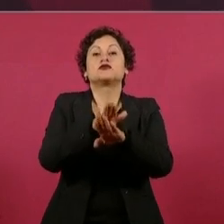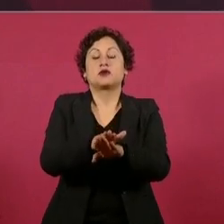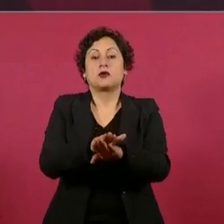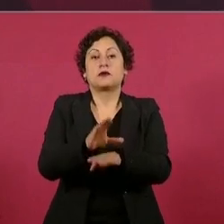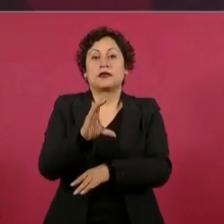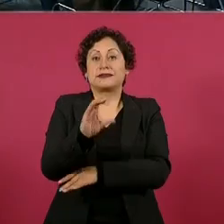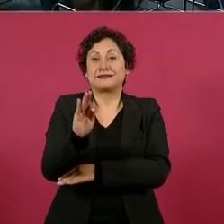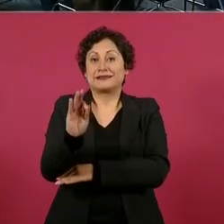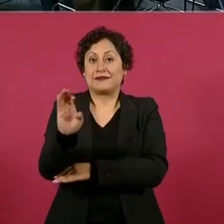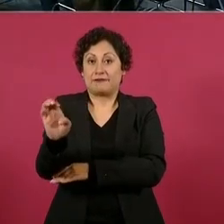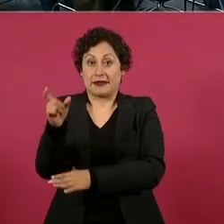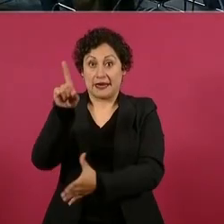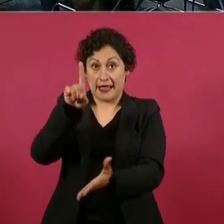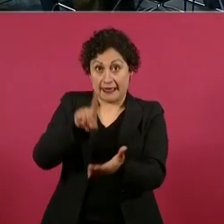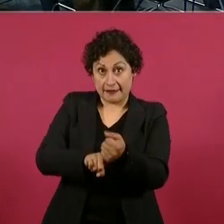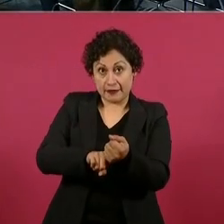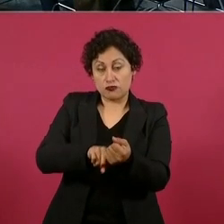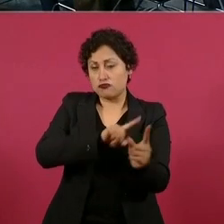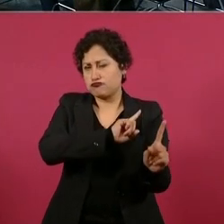Electricidad, todos.